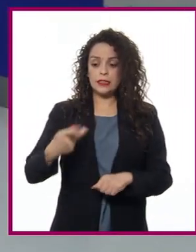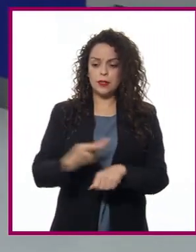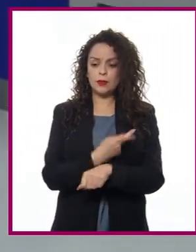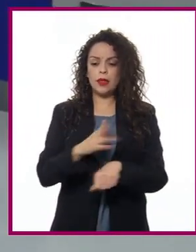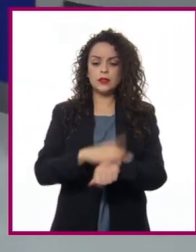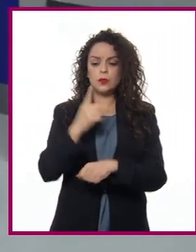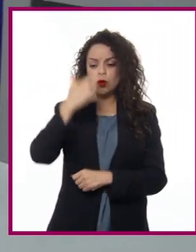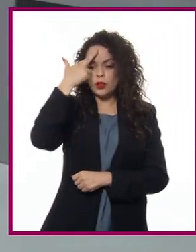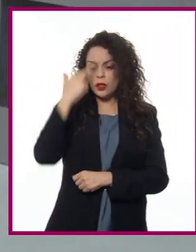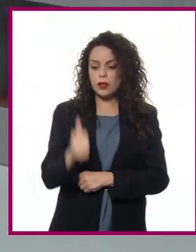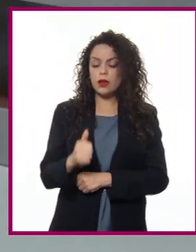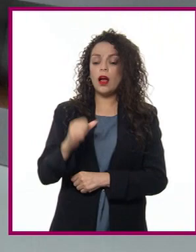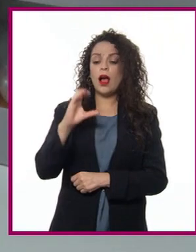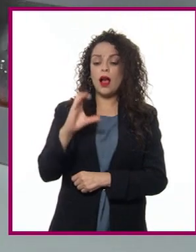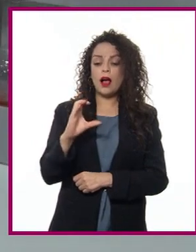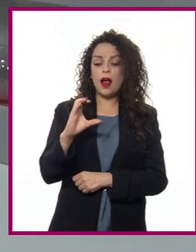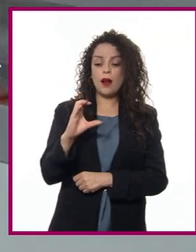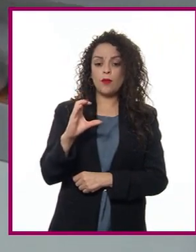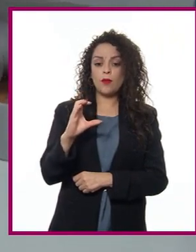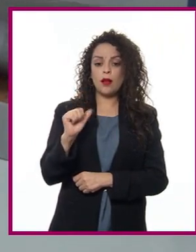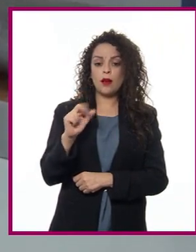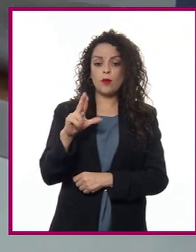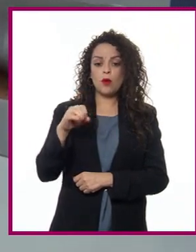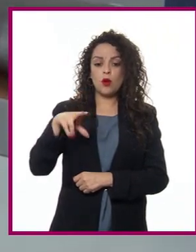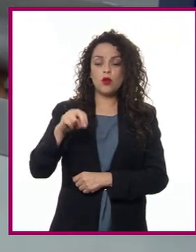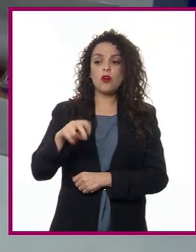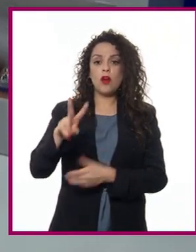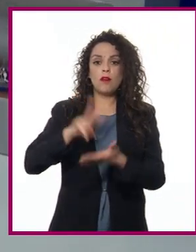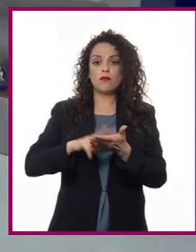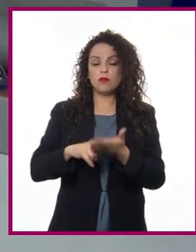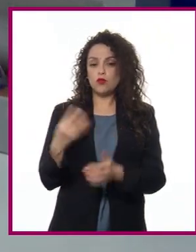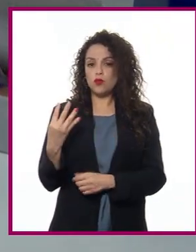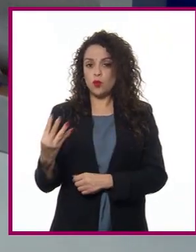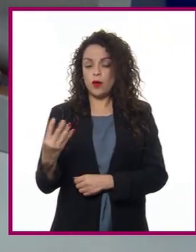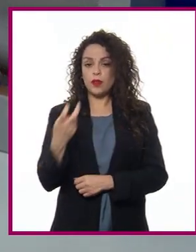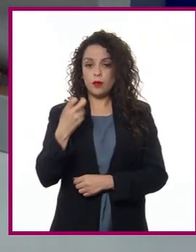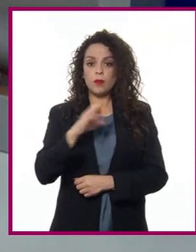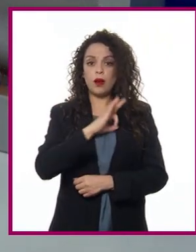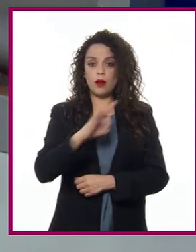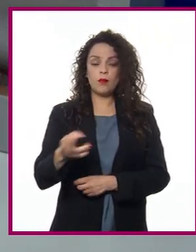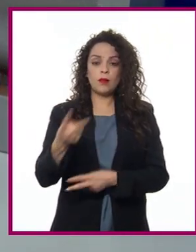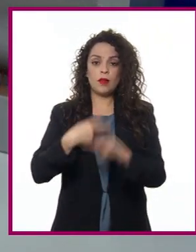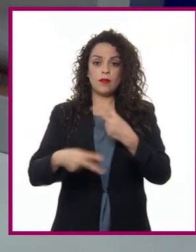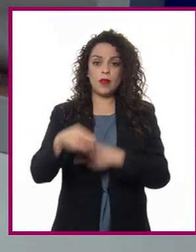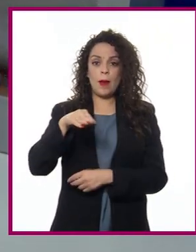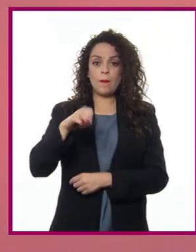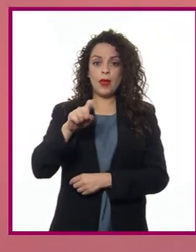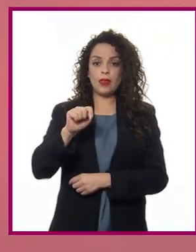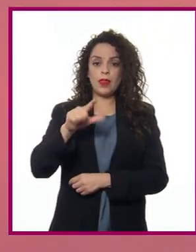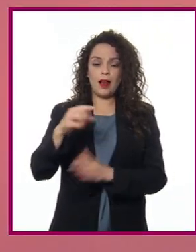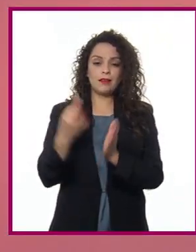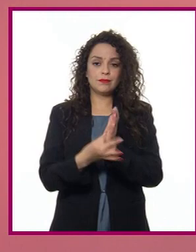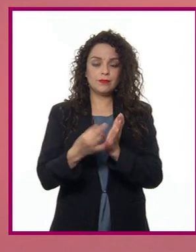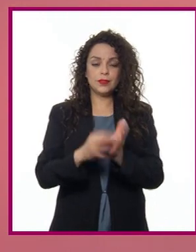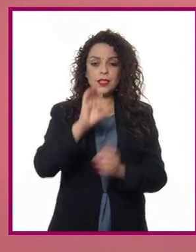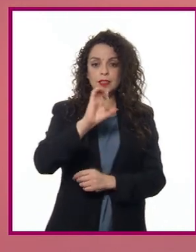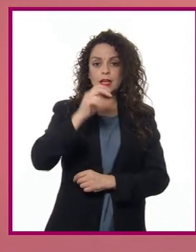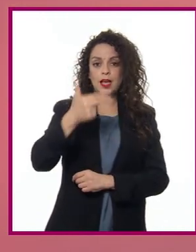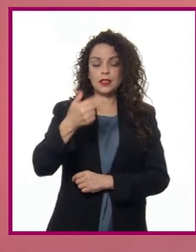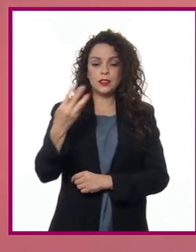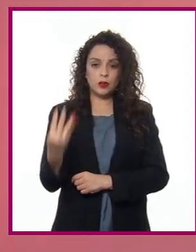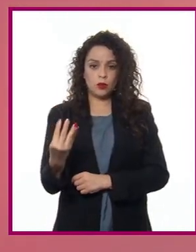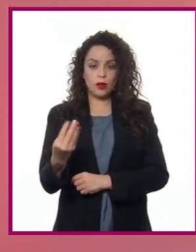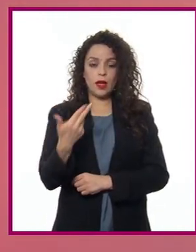el carbono tiene una valencia de 4, por lo que puede formar la molécula de metano, CH4. Como el hidrógeno